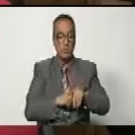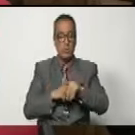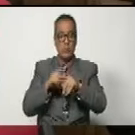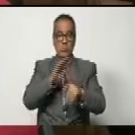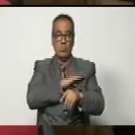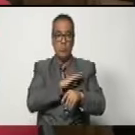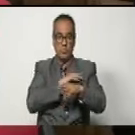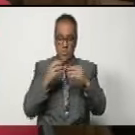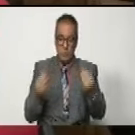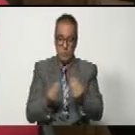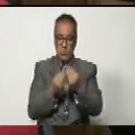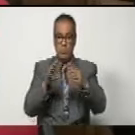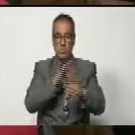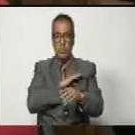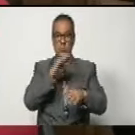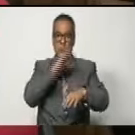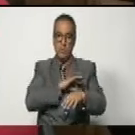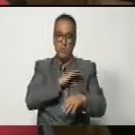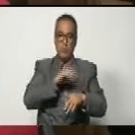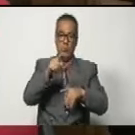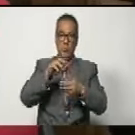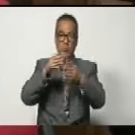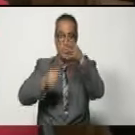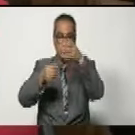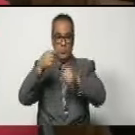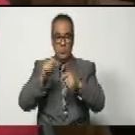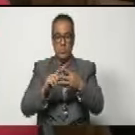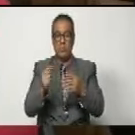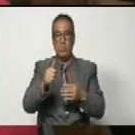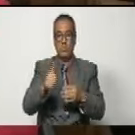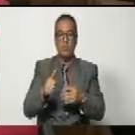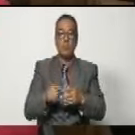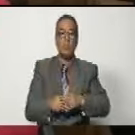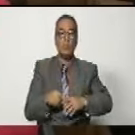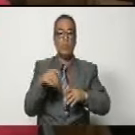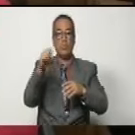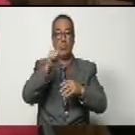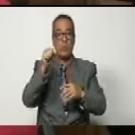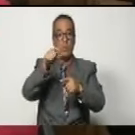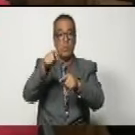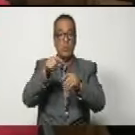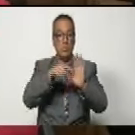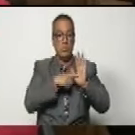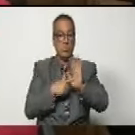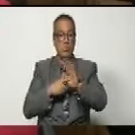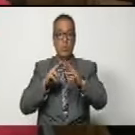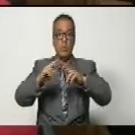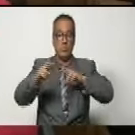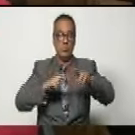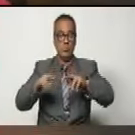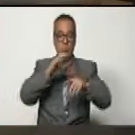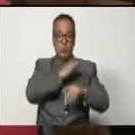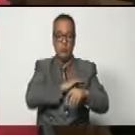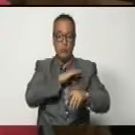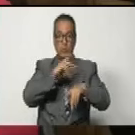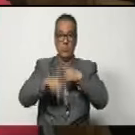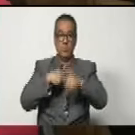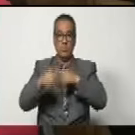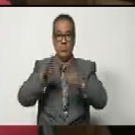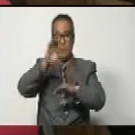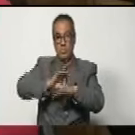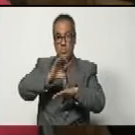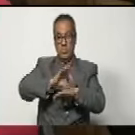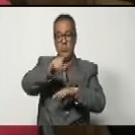propiedad colectiva y propiedad social comunal. 10. Socialismo. Es un modelo de relaciones sociales de producción